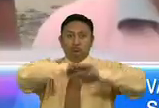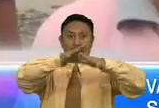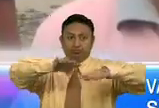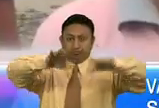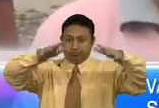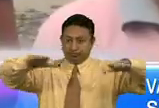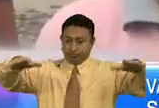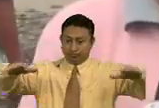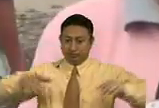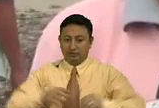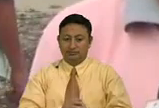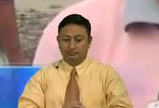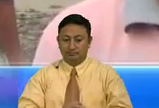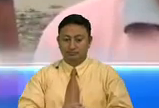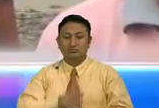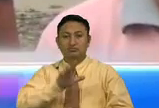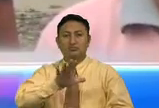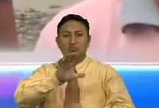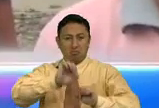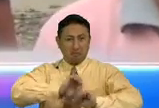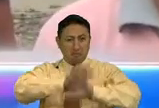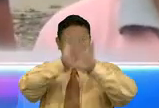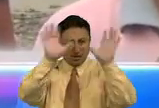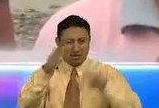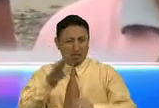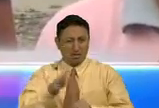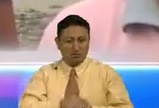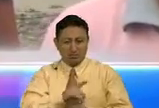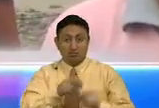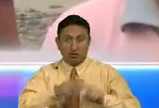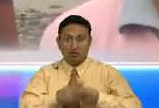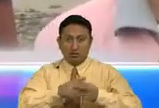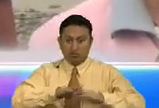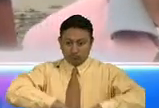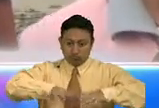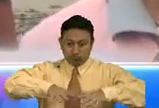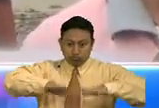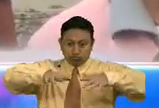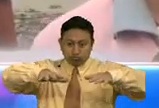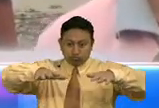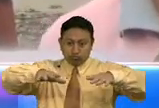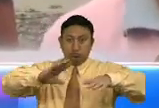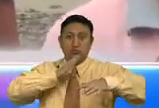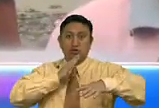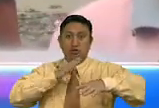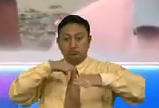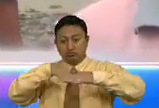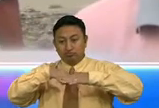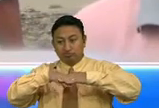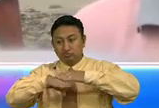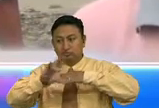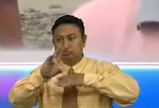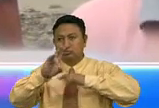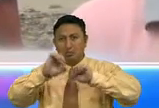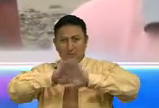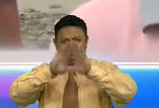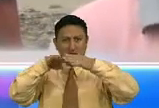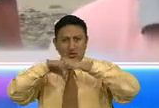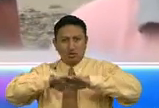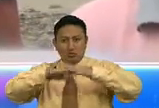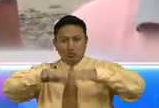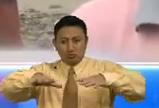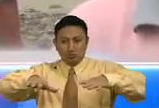a partir de las 5 de la mañana, ya fue cuando comenzó a crecer el río, pero el agua ingresó a partir de como de las 7 de la mañana, ingresó